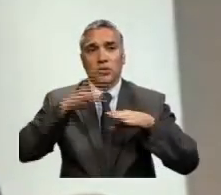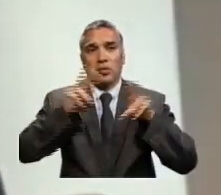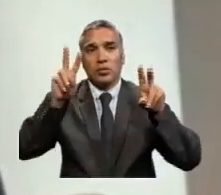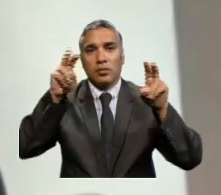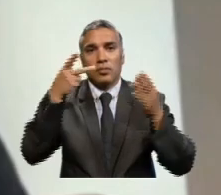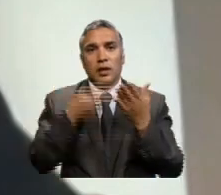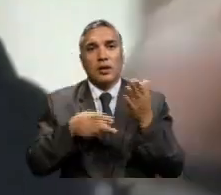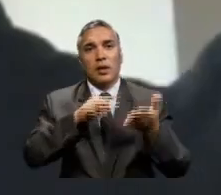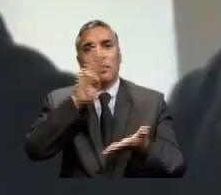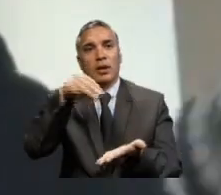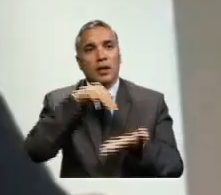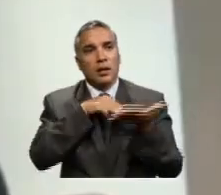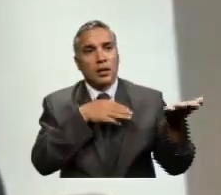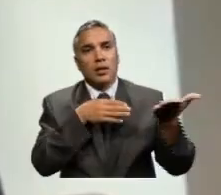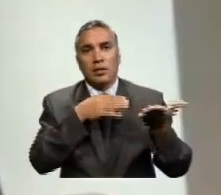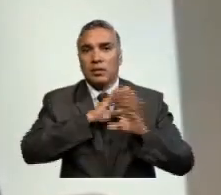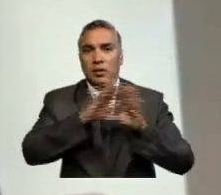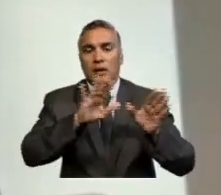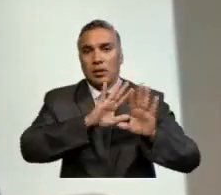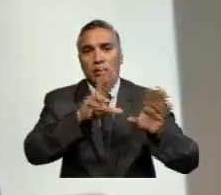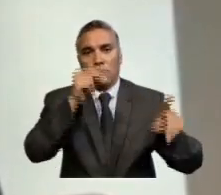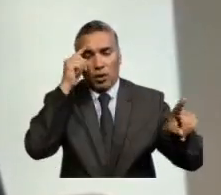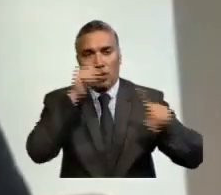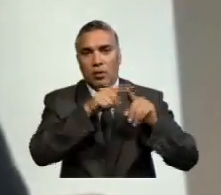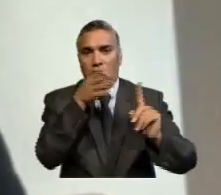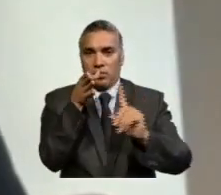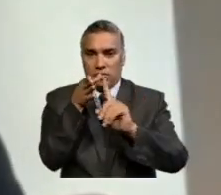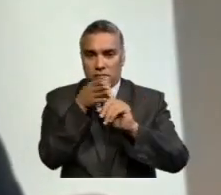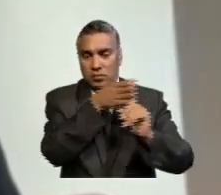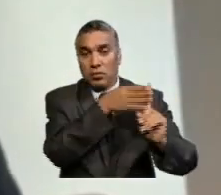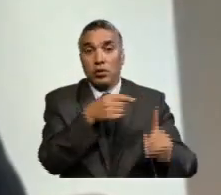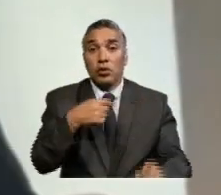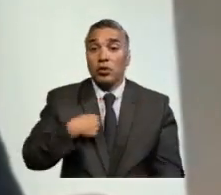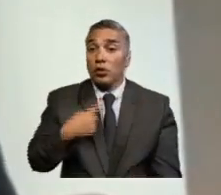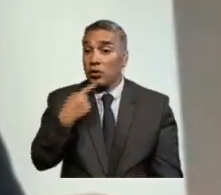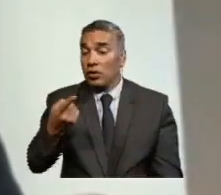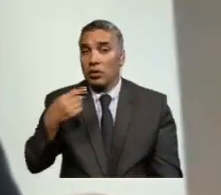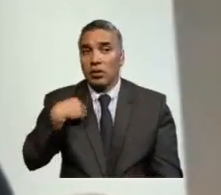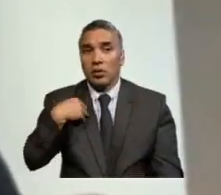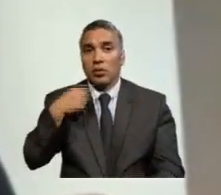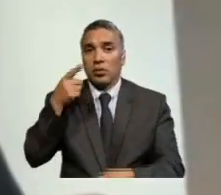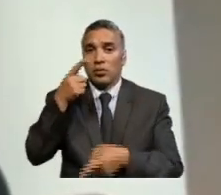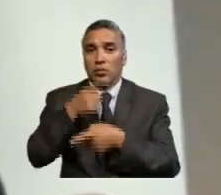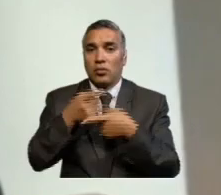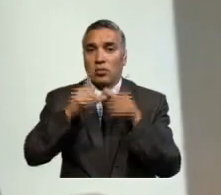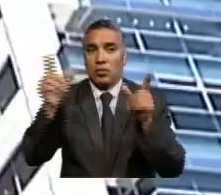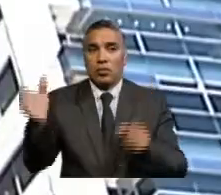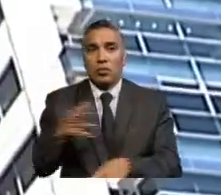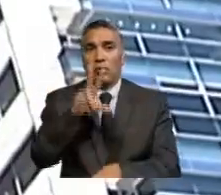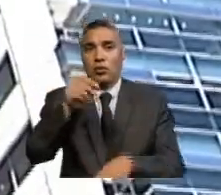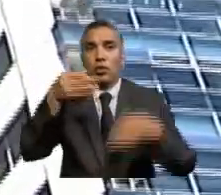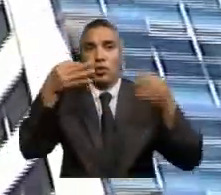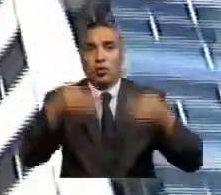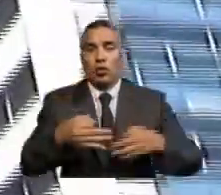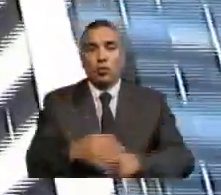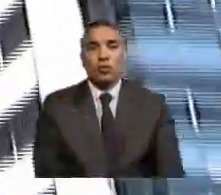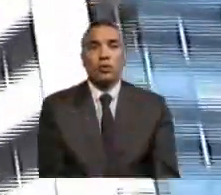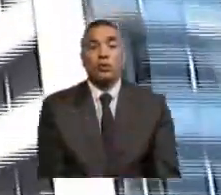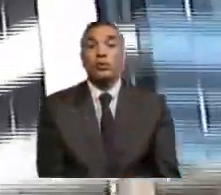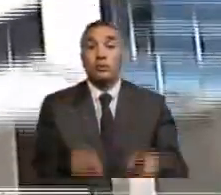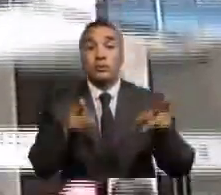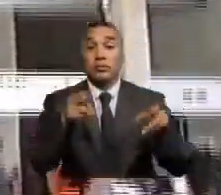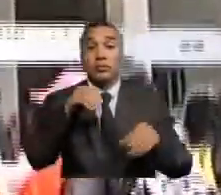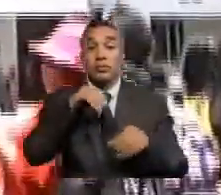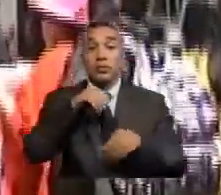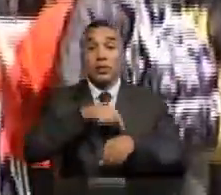Manabí. Allá ya presentaron la apelación. Lo que estamos diciendo es que hay una boleta de excarcelación que no están cumpliendo. Al mismo tiempo, en la